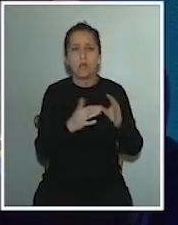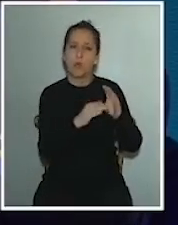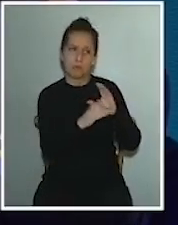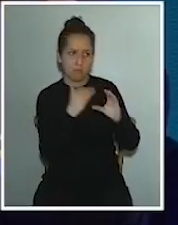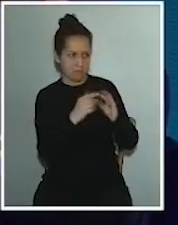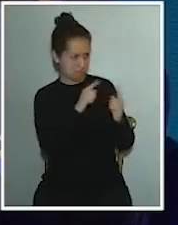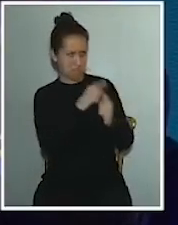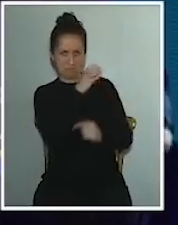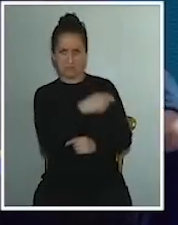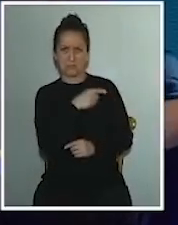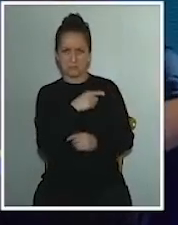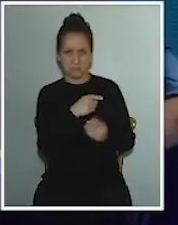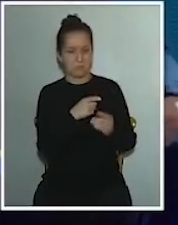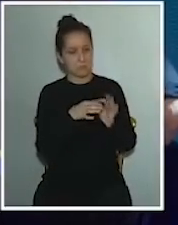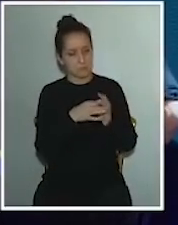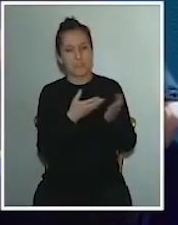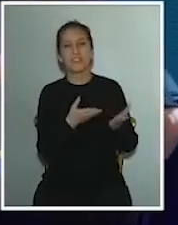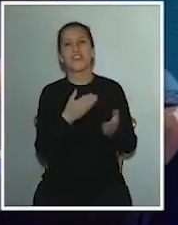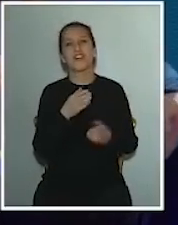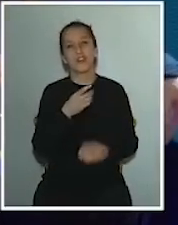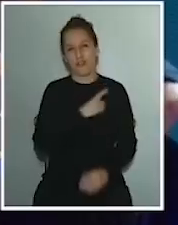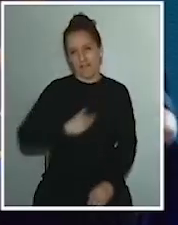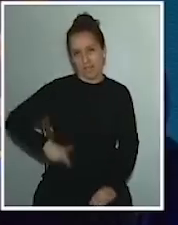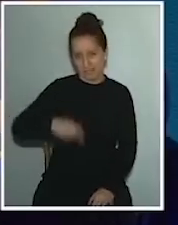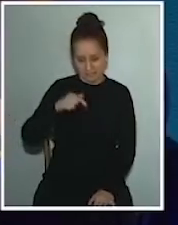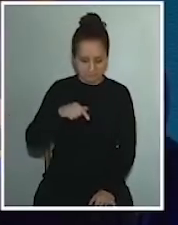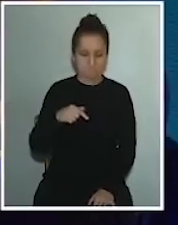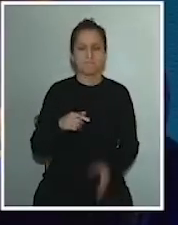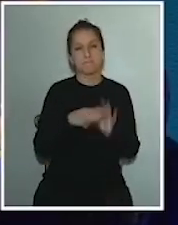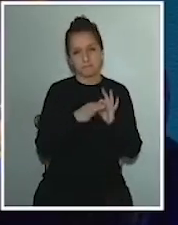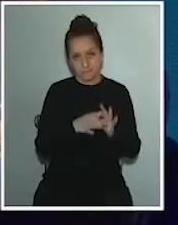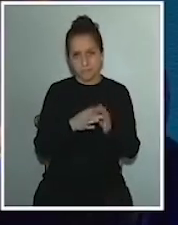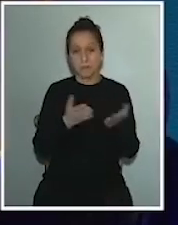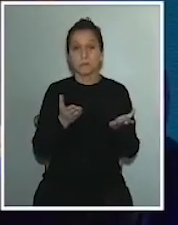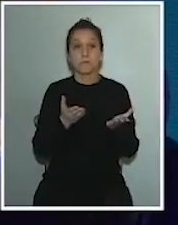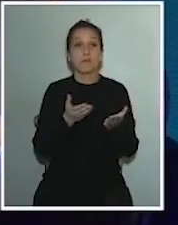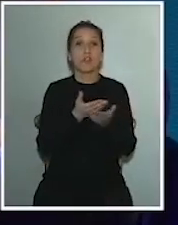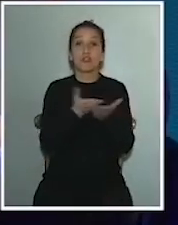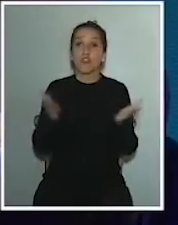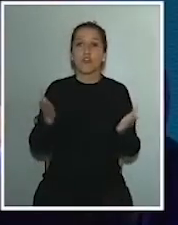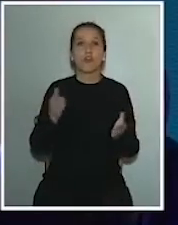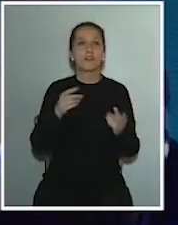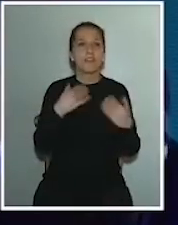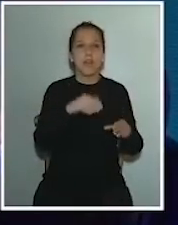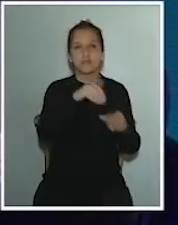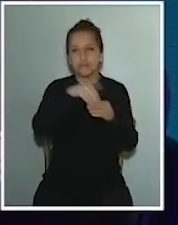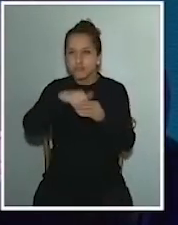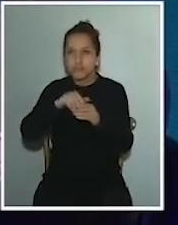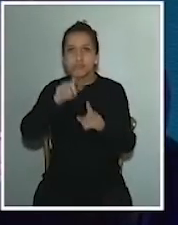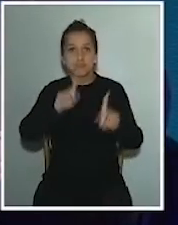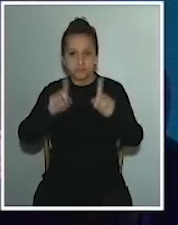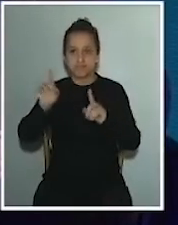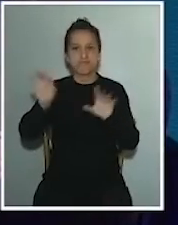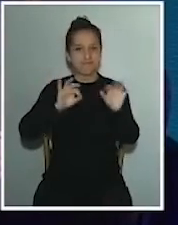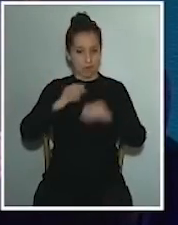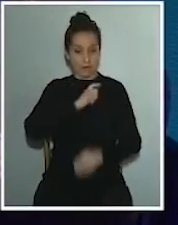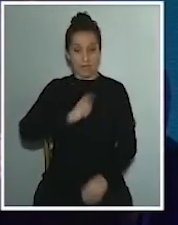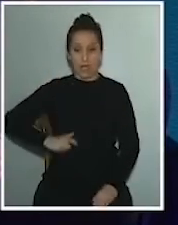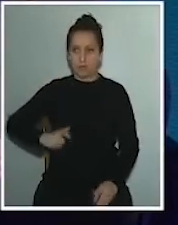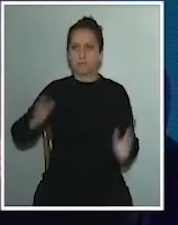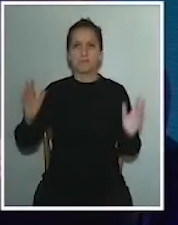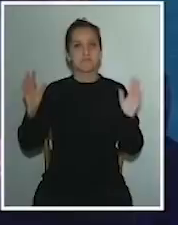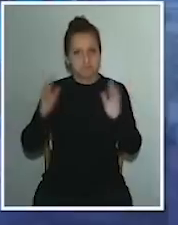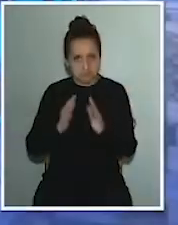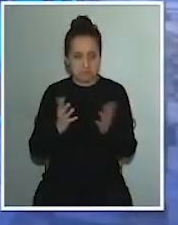se agradece y mucho y gracias a todos los gobernadores electos por reunirse y por debatir y mirar